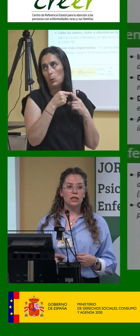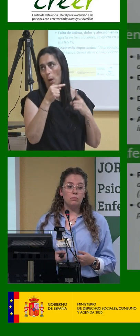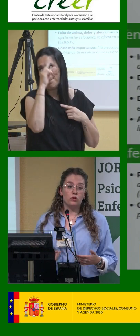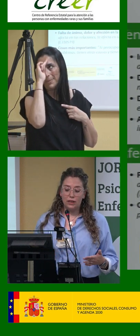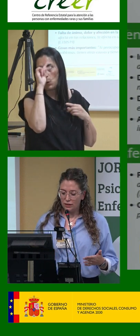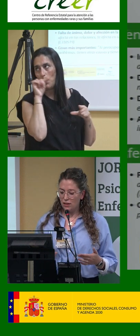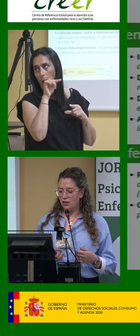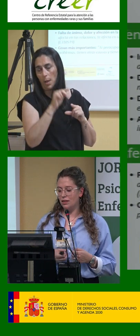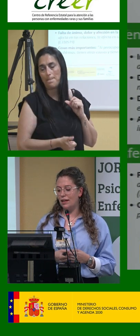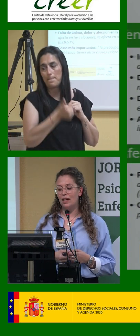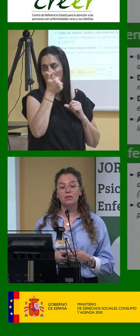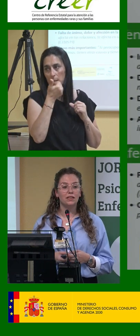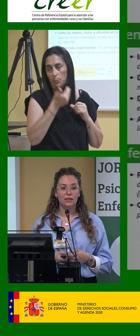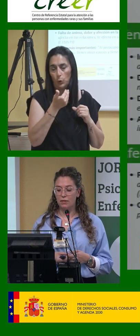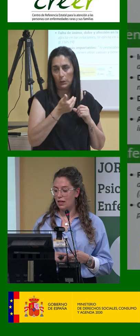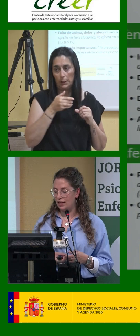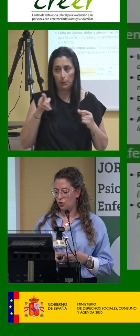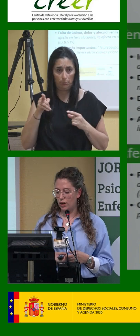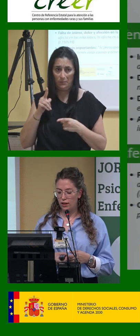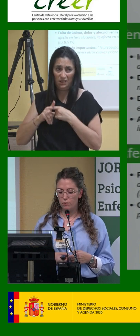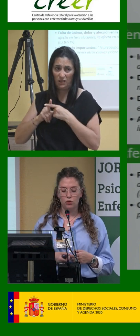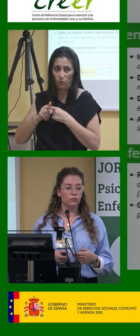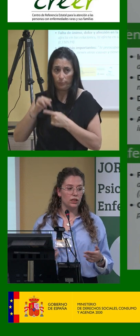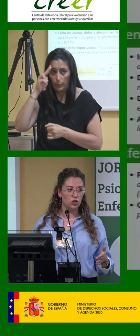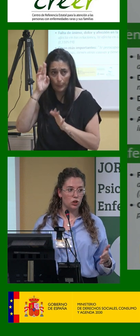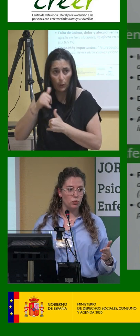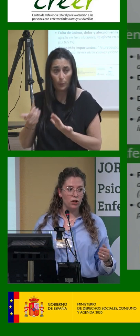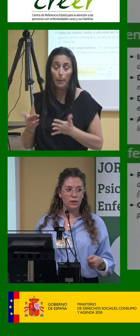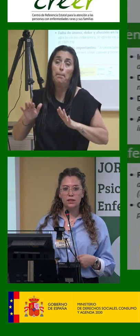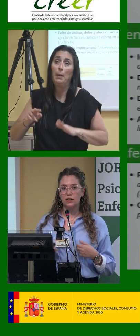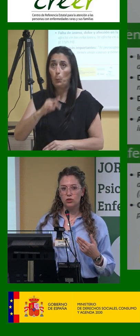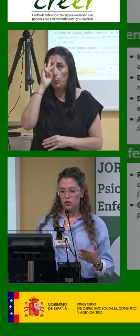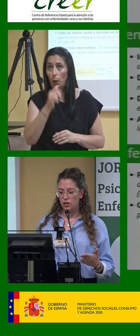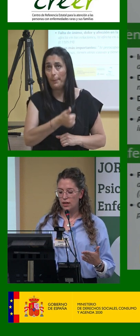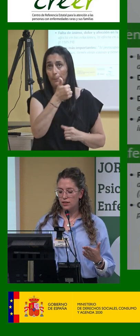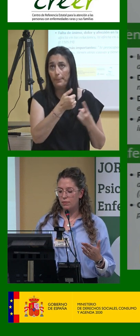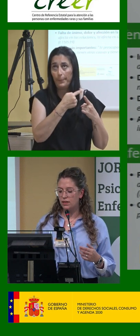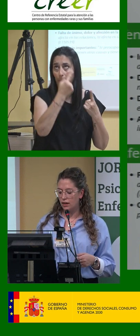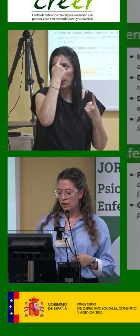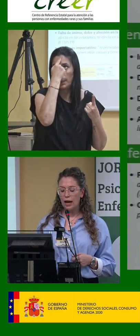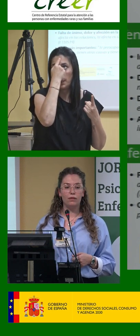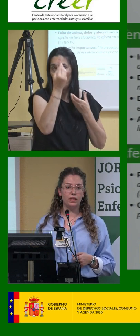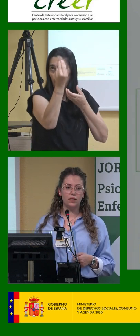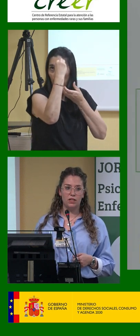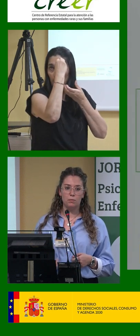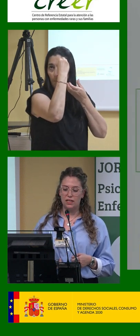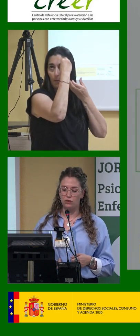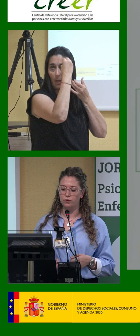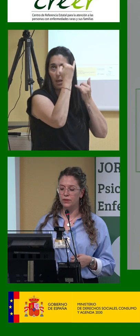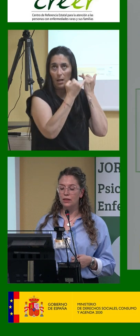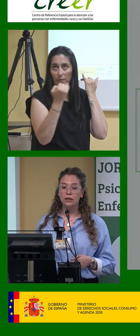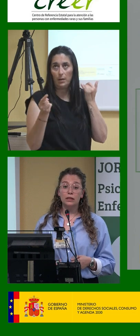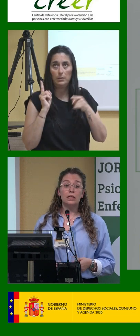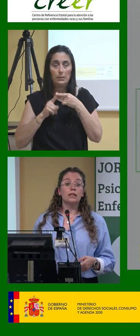más importantes que realmente el tema de la sexualidad, pero como tienes otros problemas, tienes otras cosas en las que pensar, al final terminas